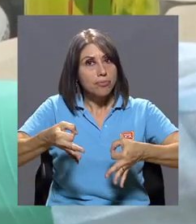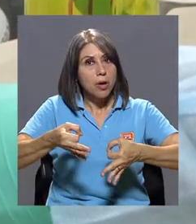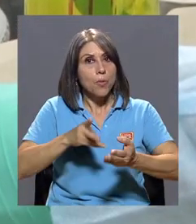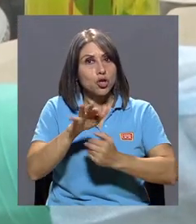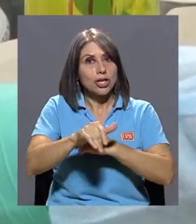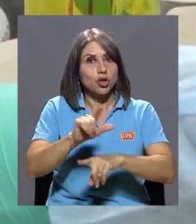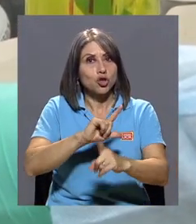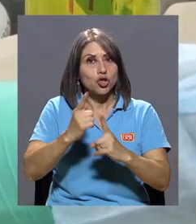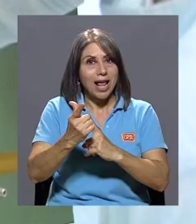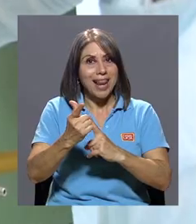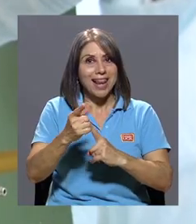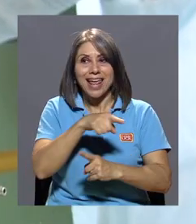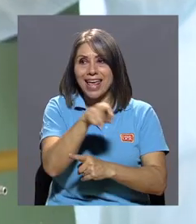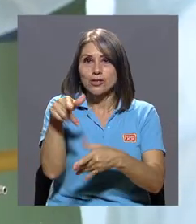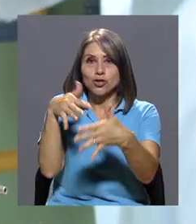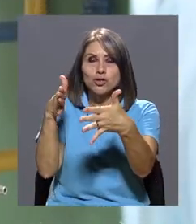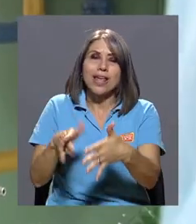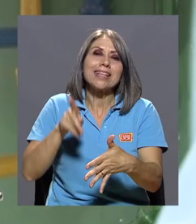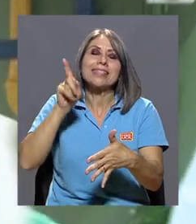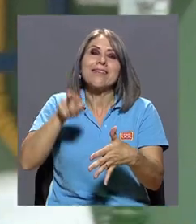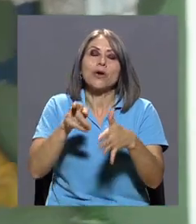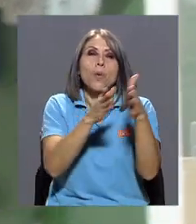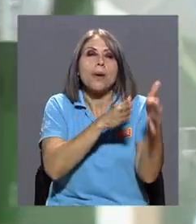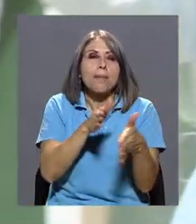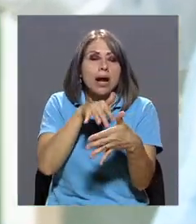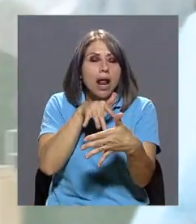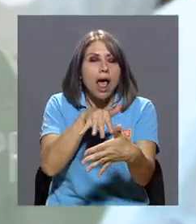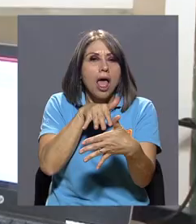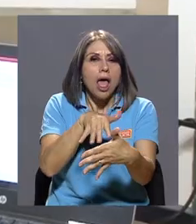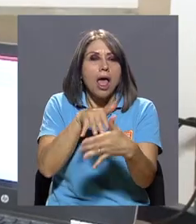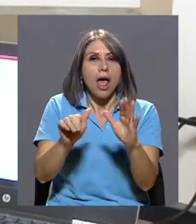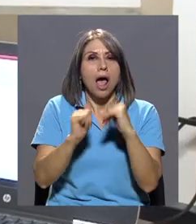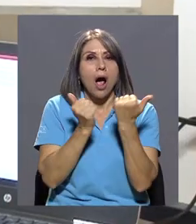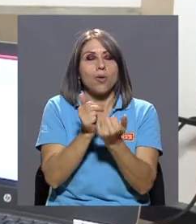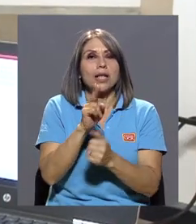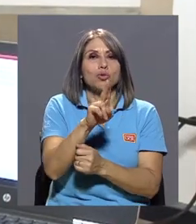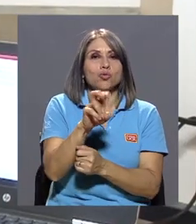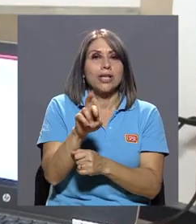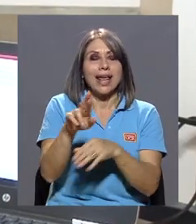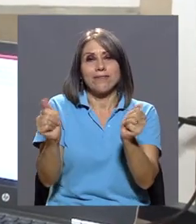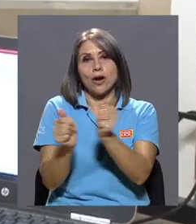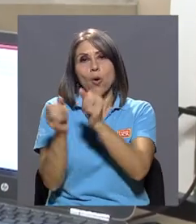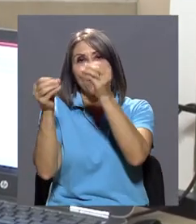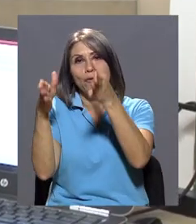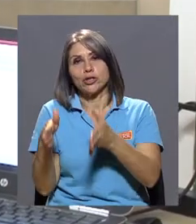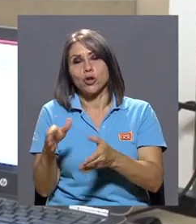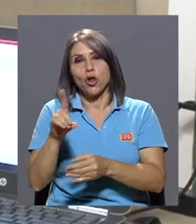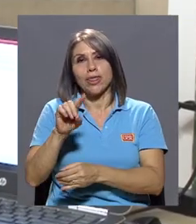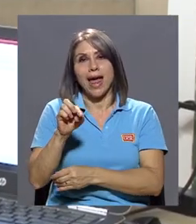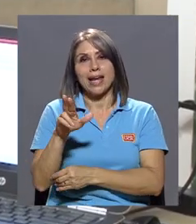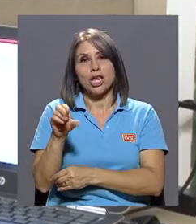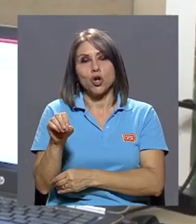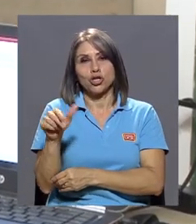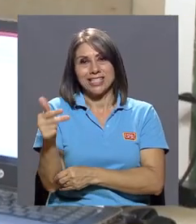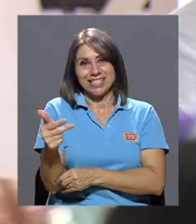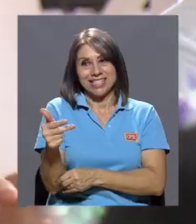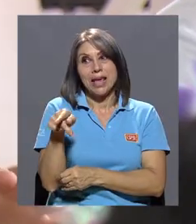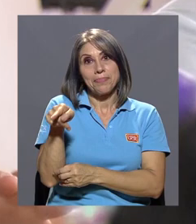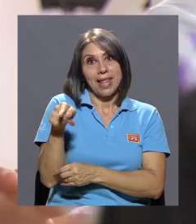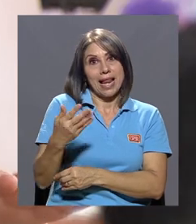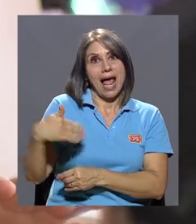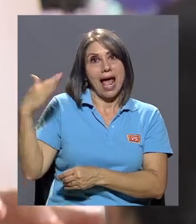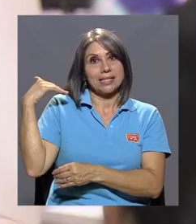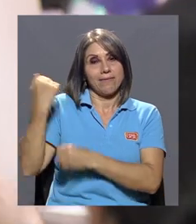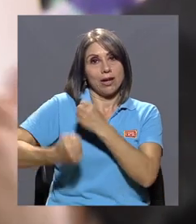los estudiantes tuvieron que prepararse en las aulas de la UCR junto al profesor Darío Chinchilla, quien desde hace